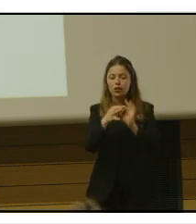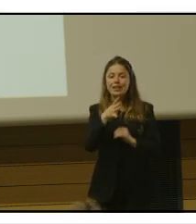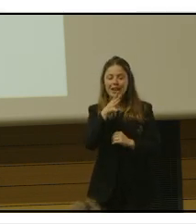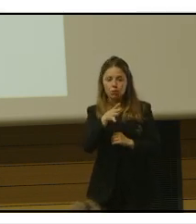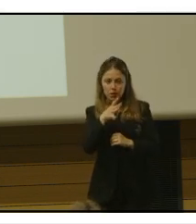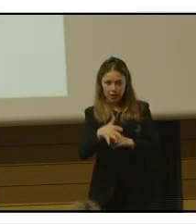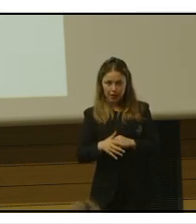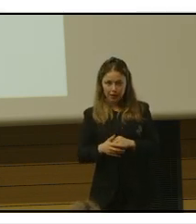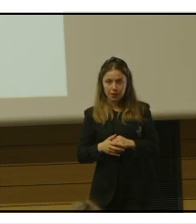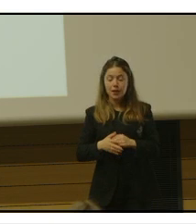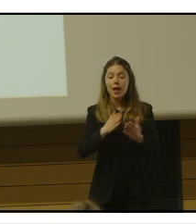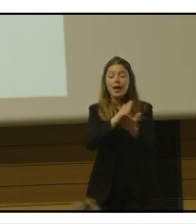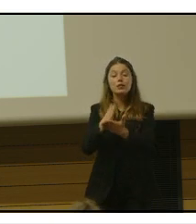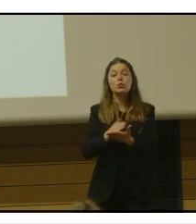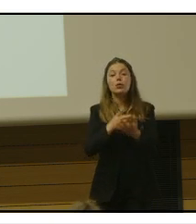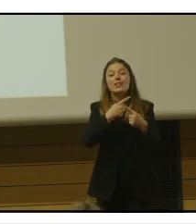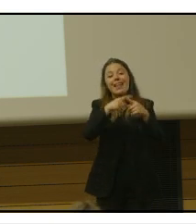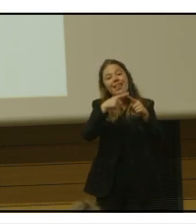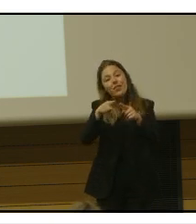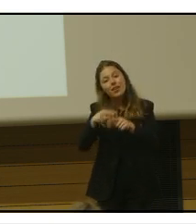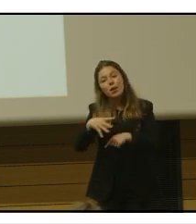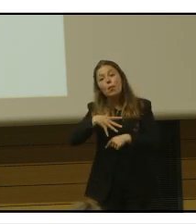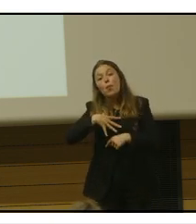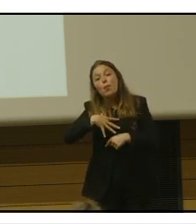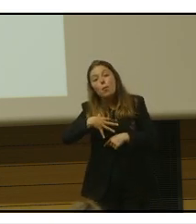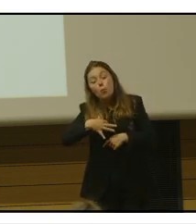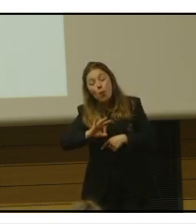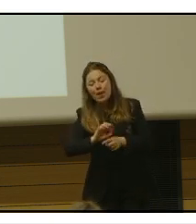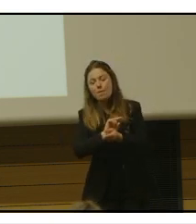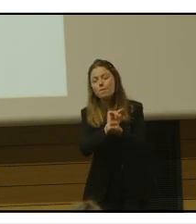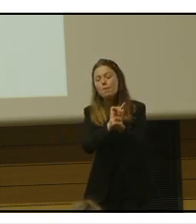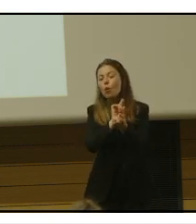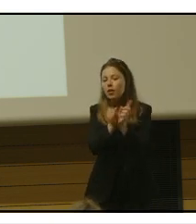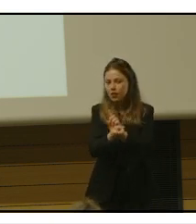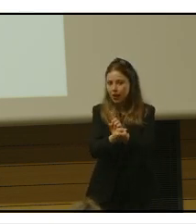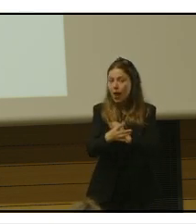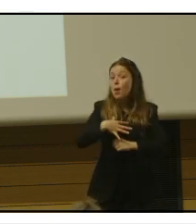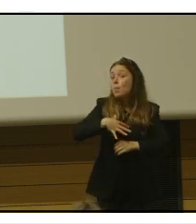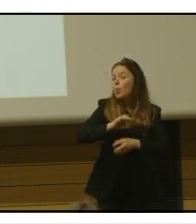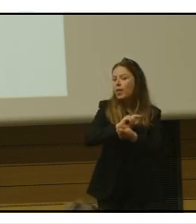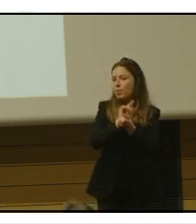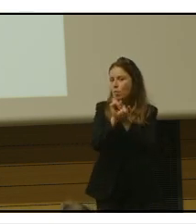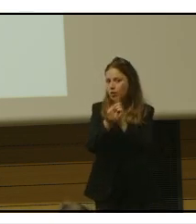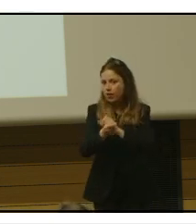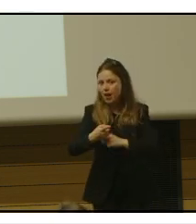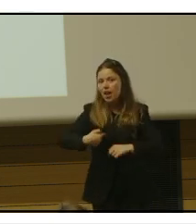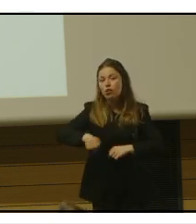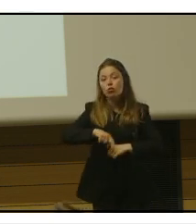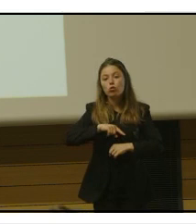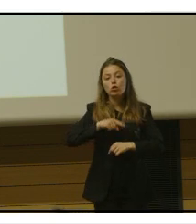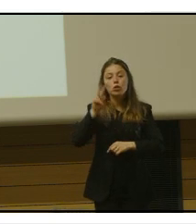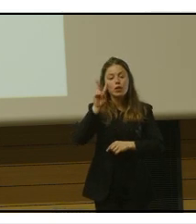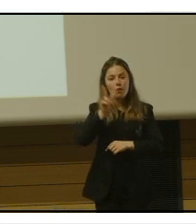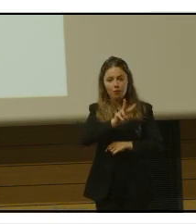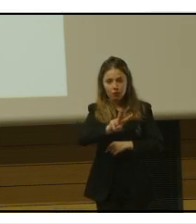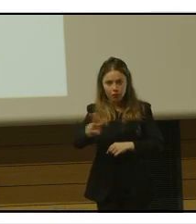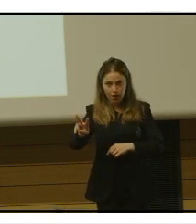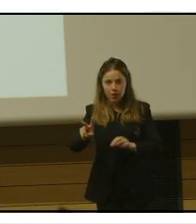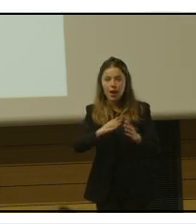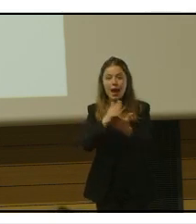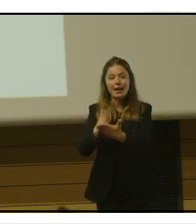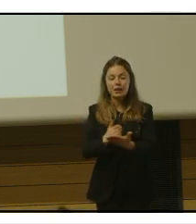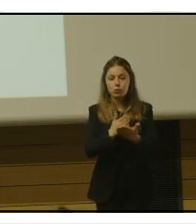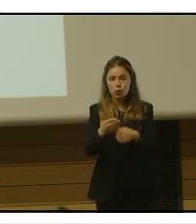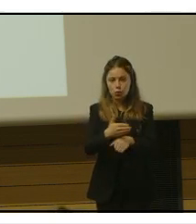Bueno, pues diferentes estudios que puedan aparecer pueden modificar lo que nosotros hemos visto en